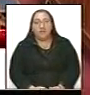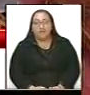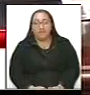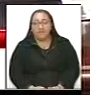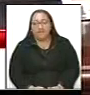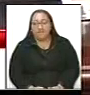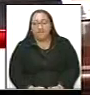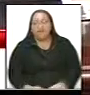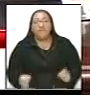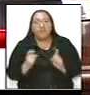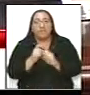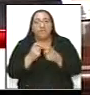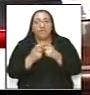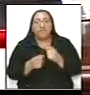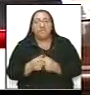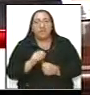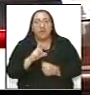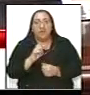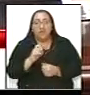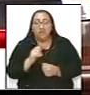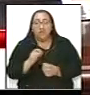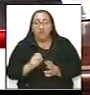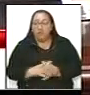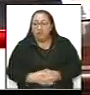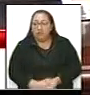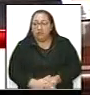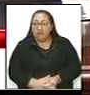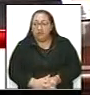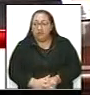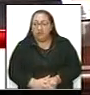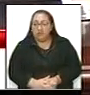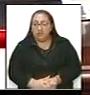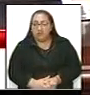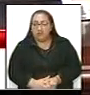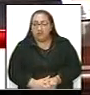Tiene la palabra la congresista letona.